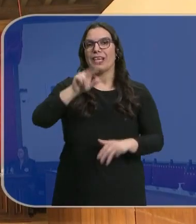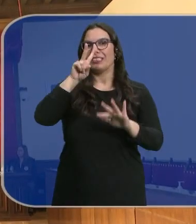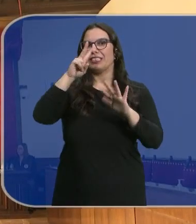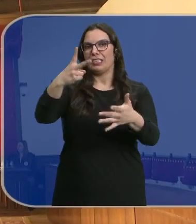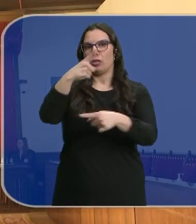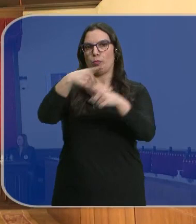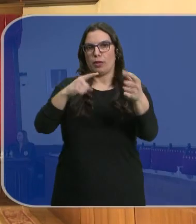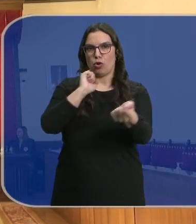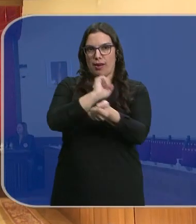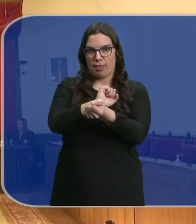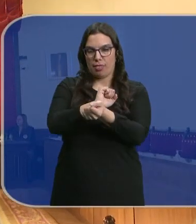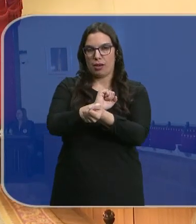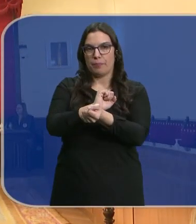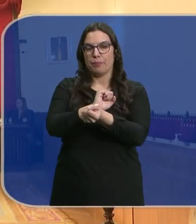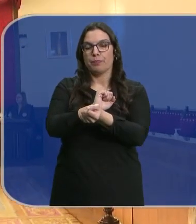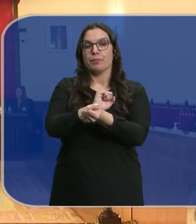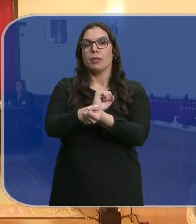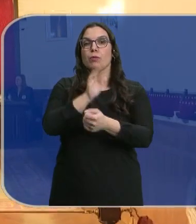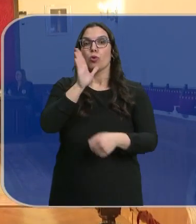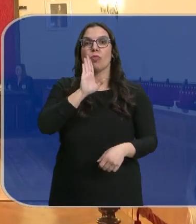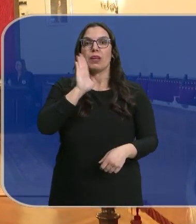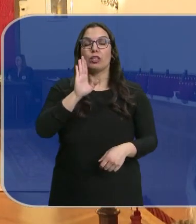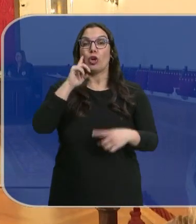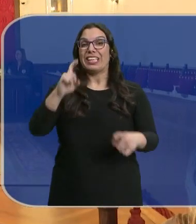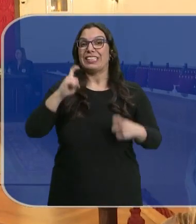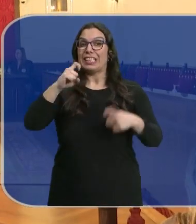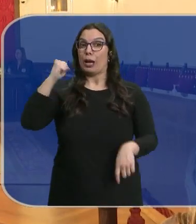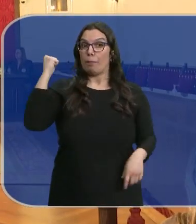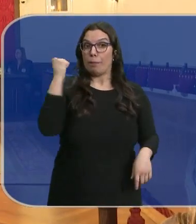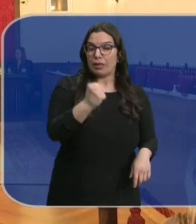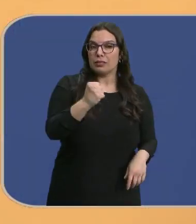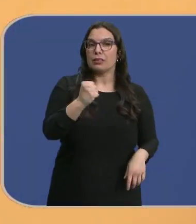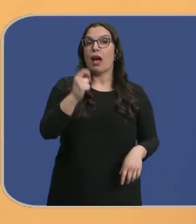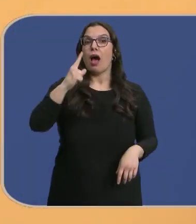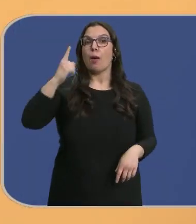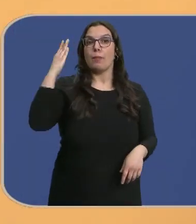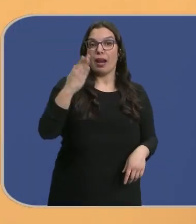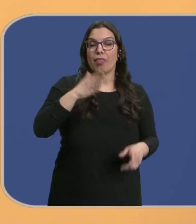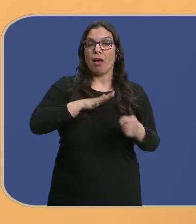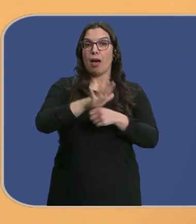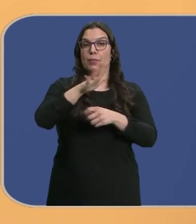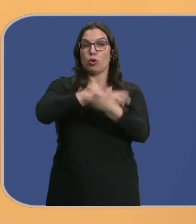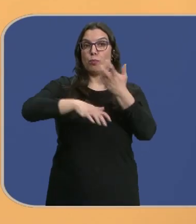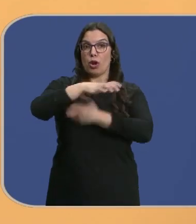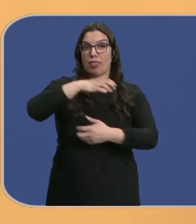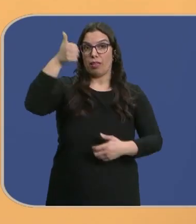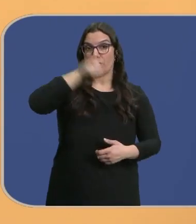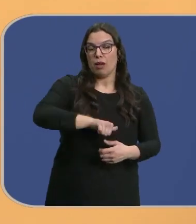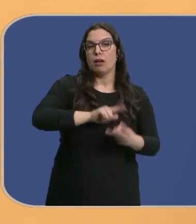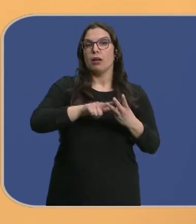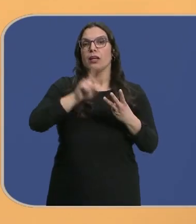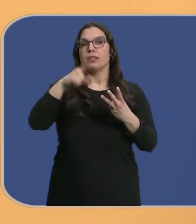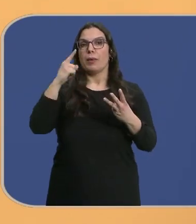7 años y medio de prisión por los delitos de homicidio en grado de tentativa, amenazas en el ámbito de la violencia de género